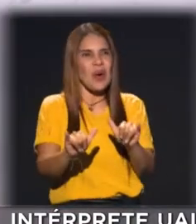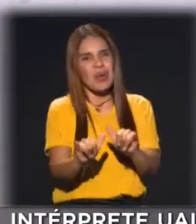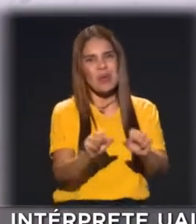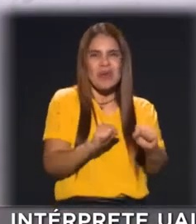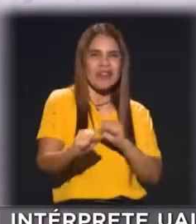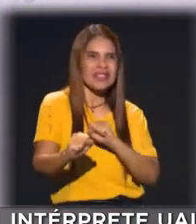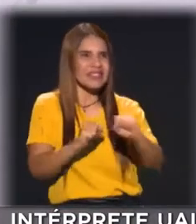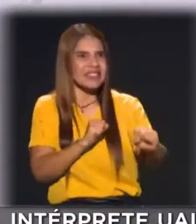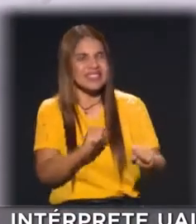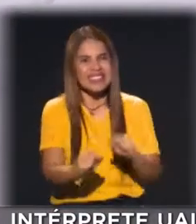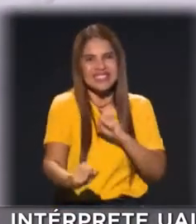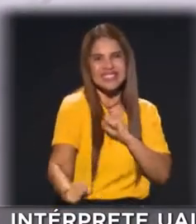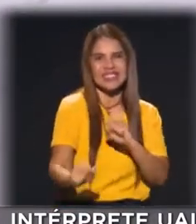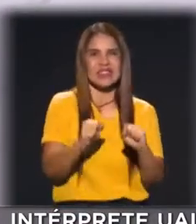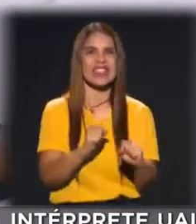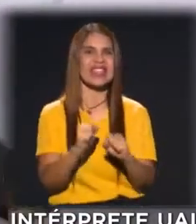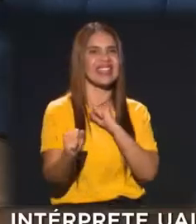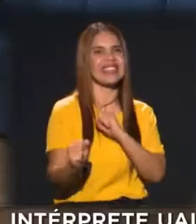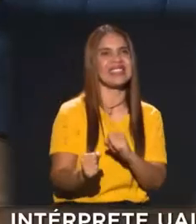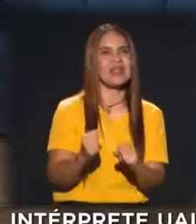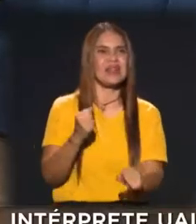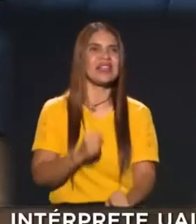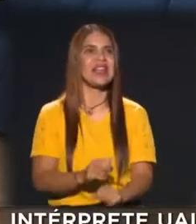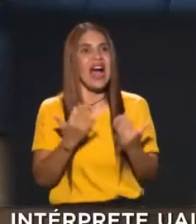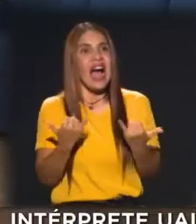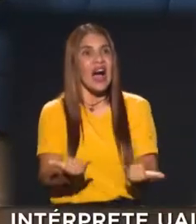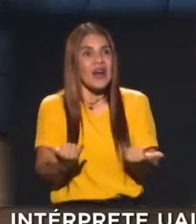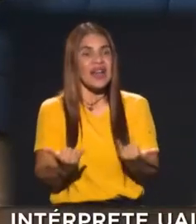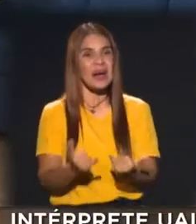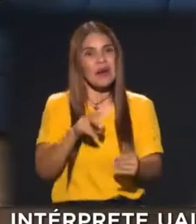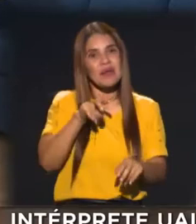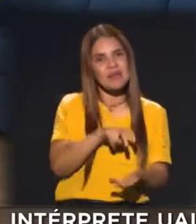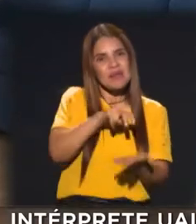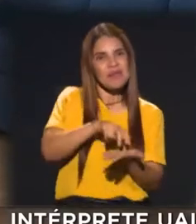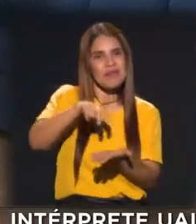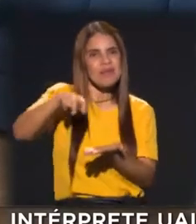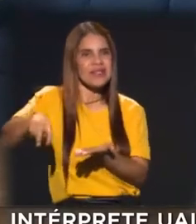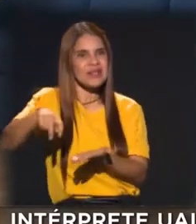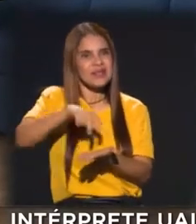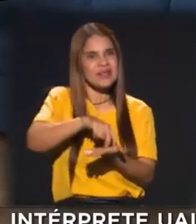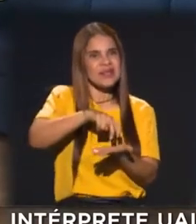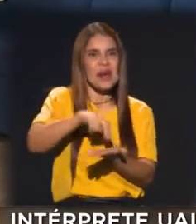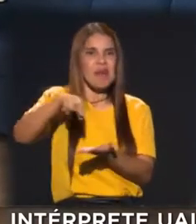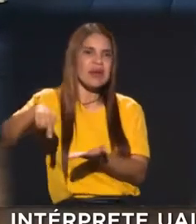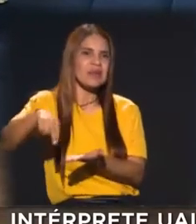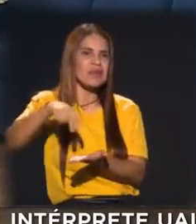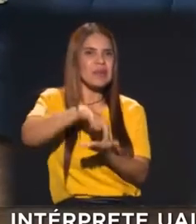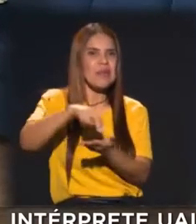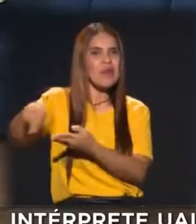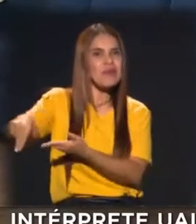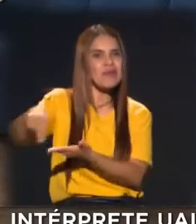inquieto. No te metas en aprieto, como es sano. ¡Ey! Y ahorita, y si pasito al lado, pasito al lado. Vamos.